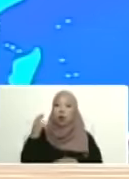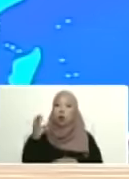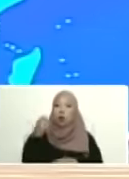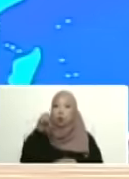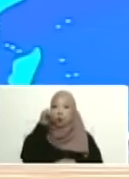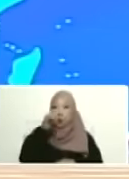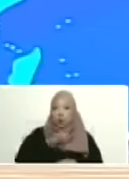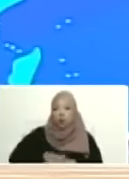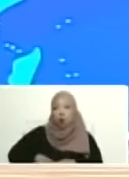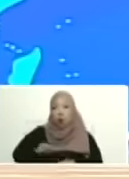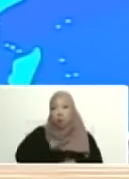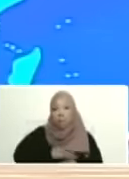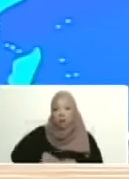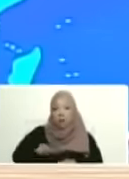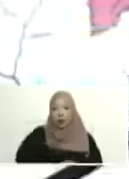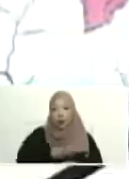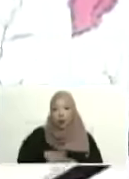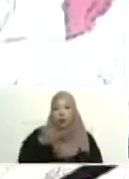pueden ver.